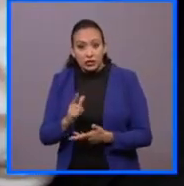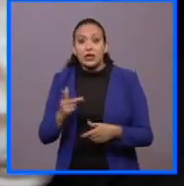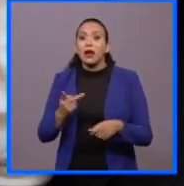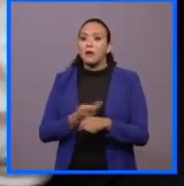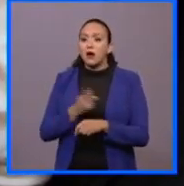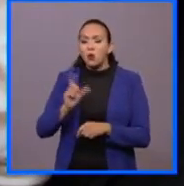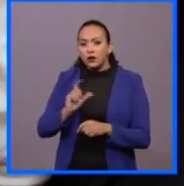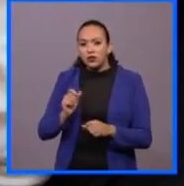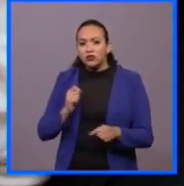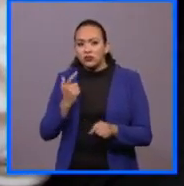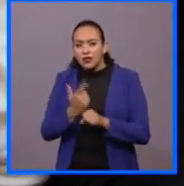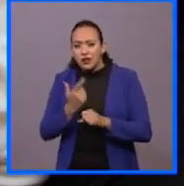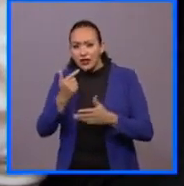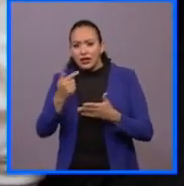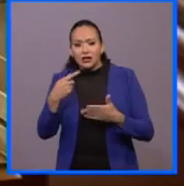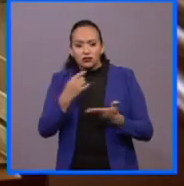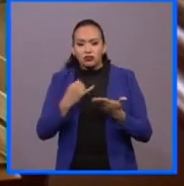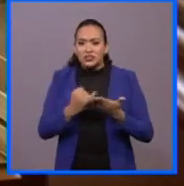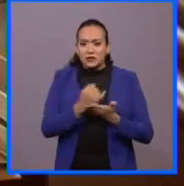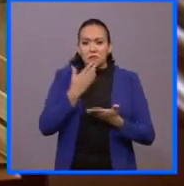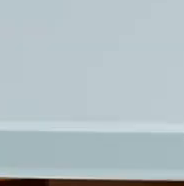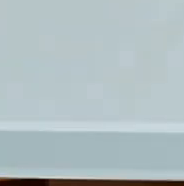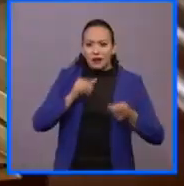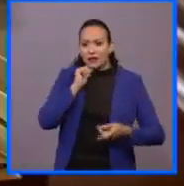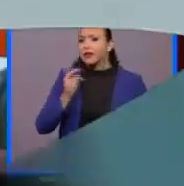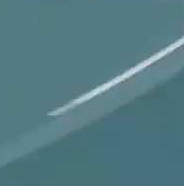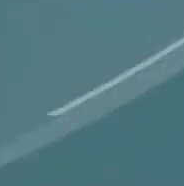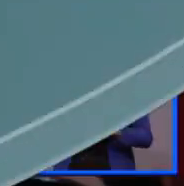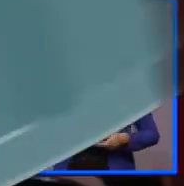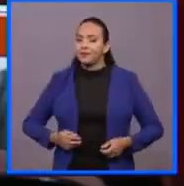logre legitimidad por sus decisiones.